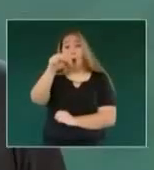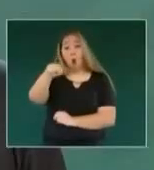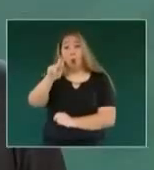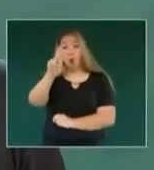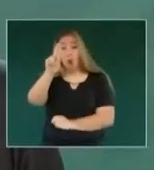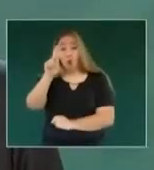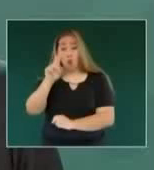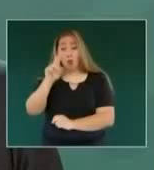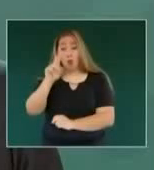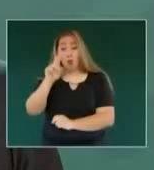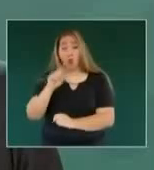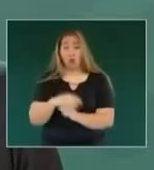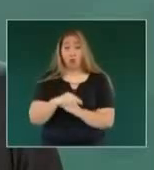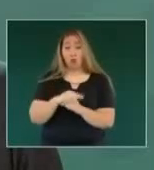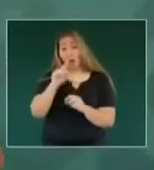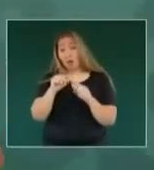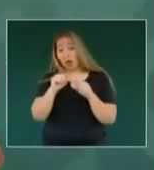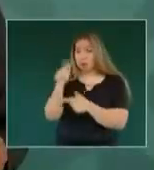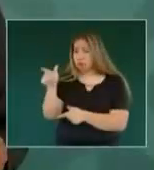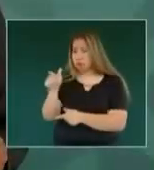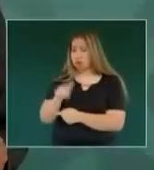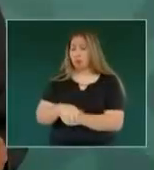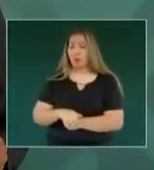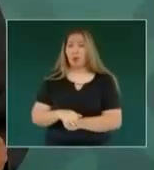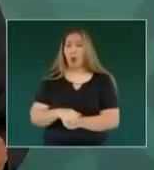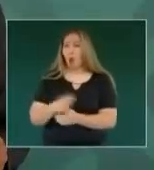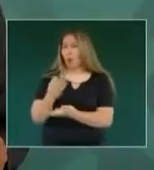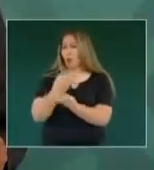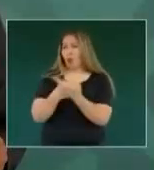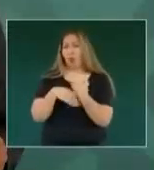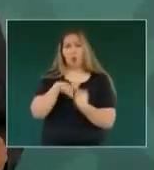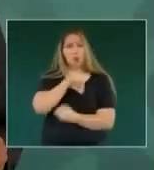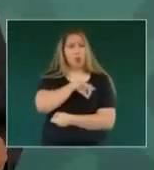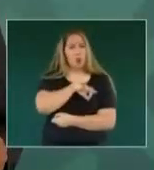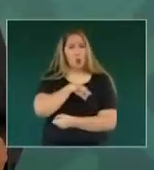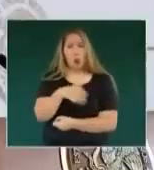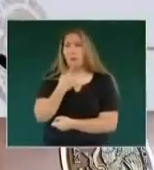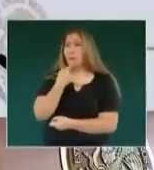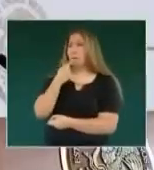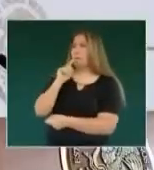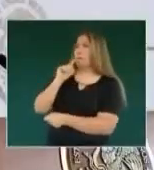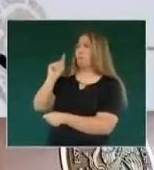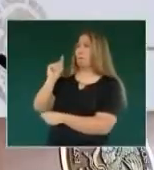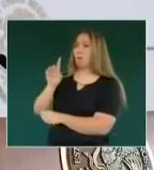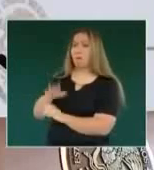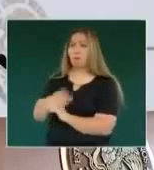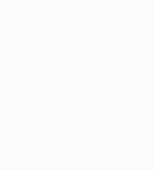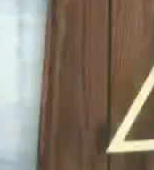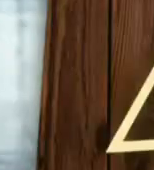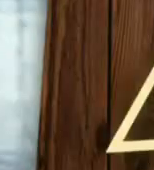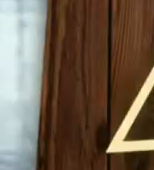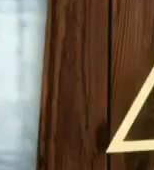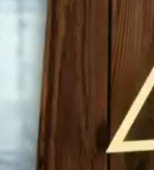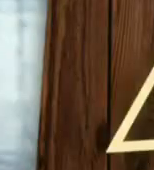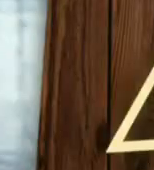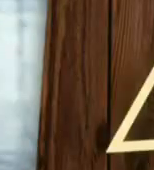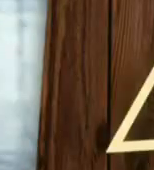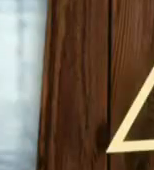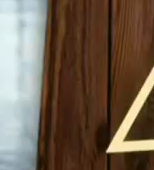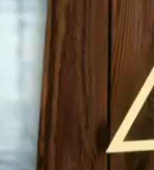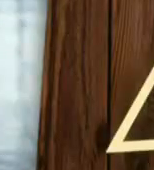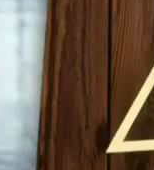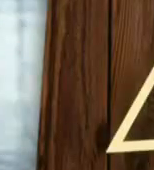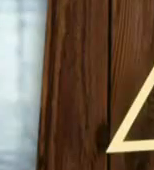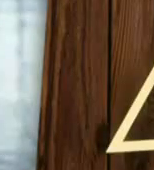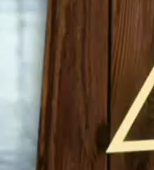A mí ni me miren. Yo estaba viendo para otro lado. Y es que luego ya le queremos echar la culpa de Dios a usted todo. Y claro. Tómate un tequila